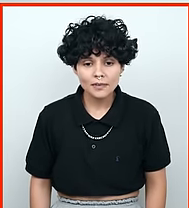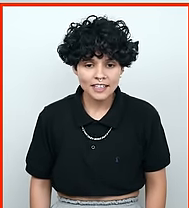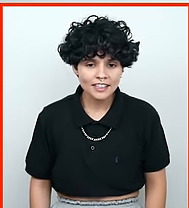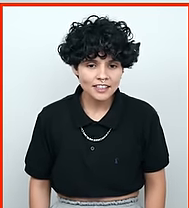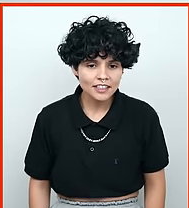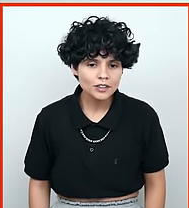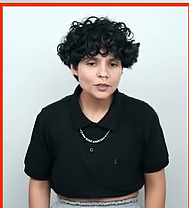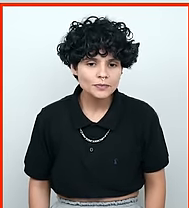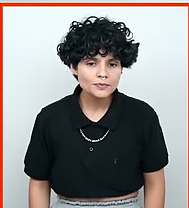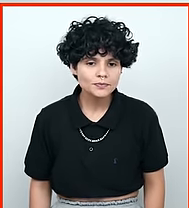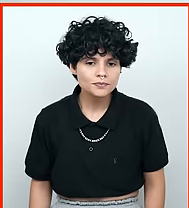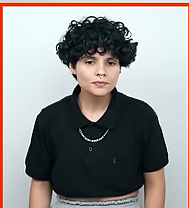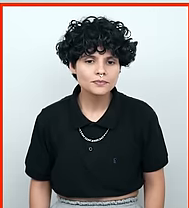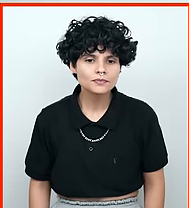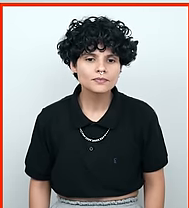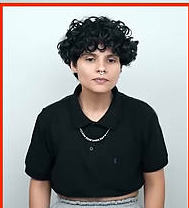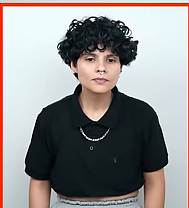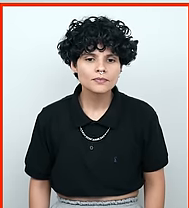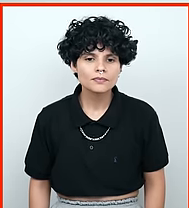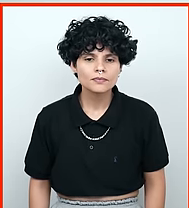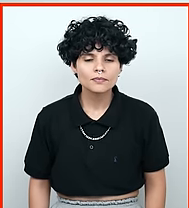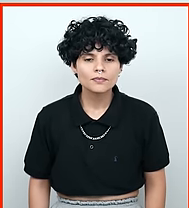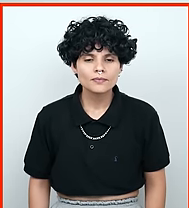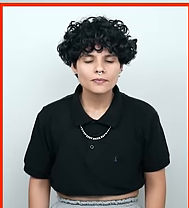soy Macarena Nieto,